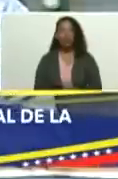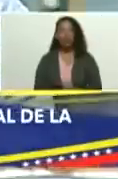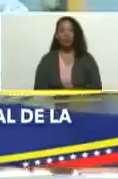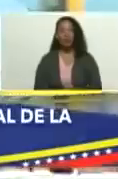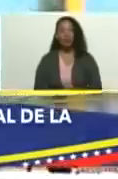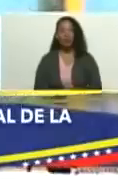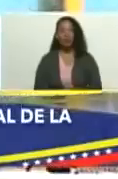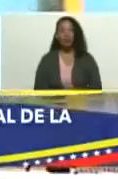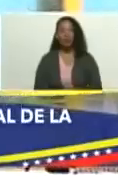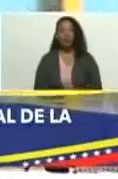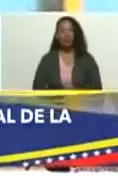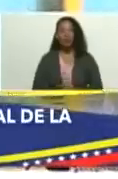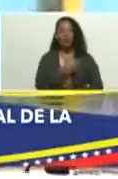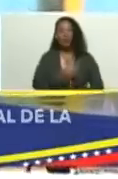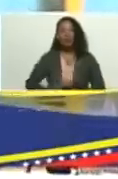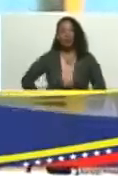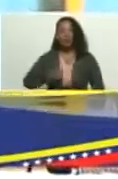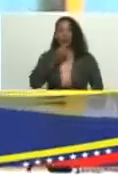Bueno, presidente, buenas tardes.